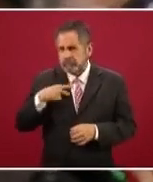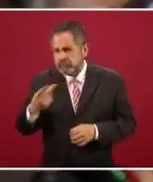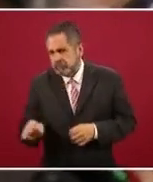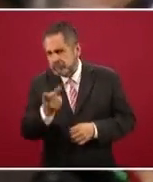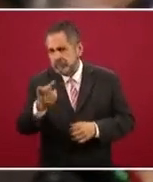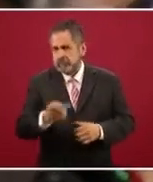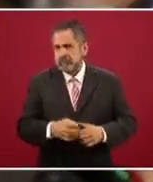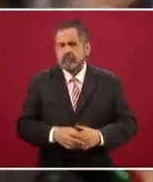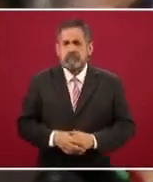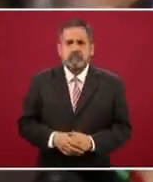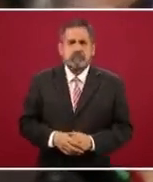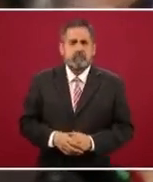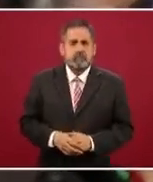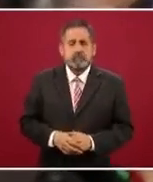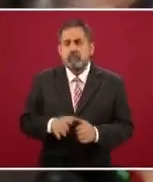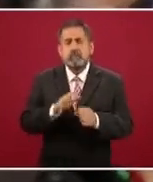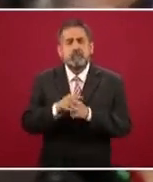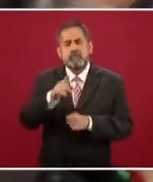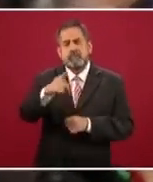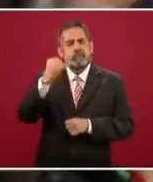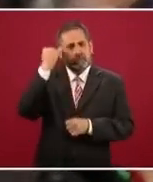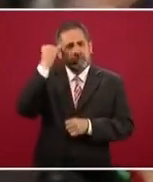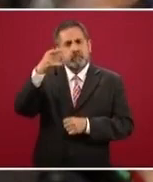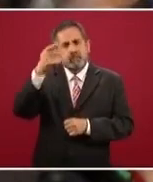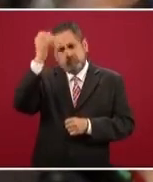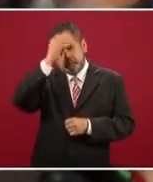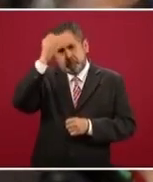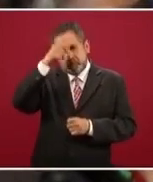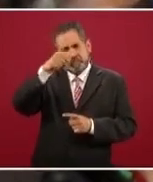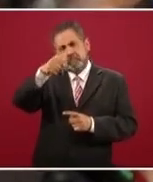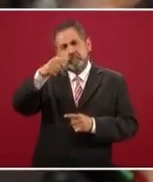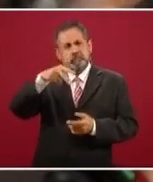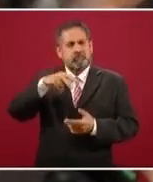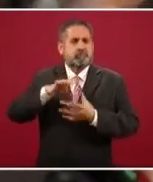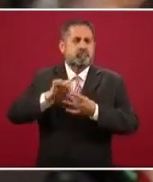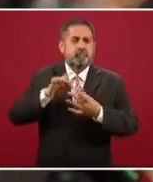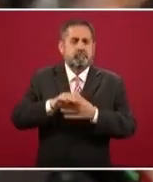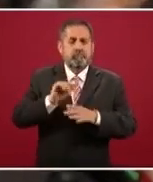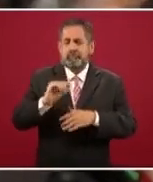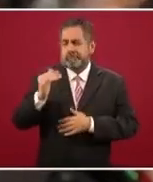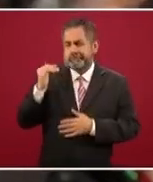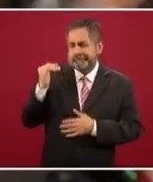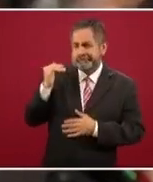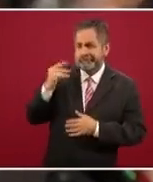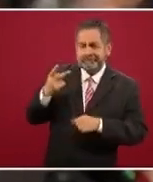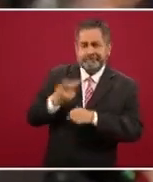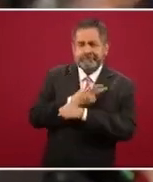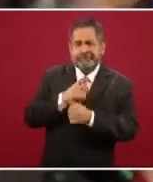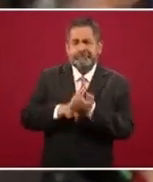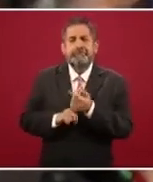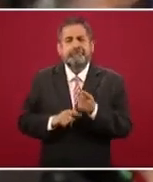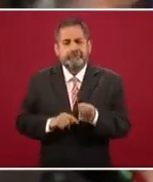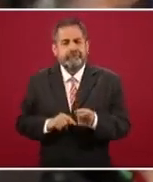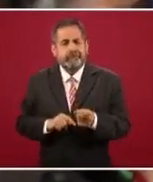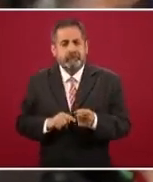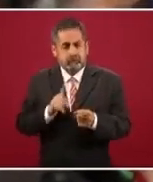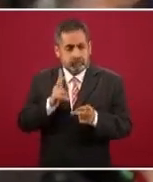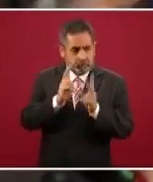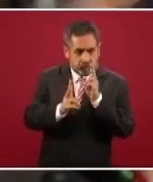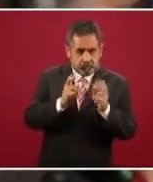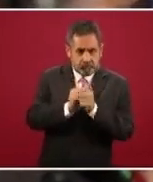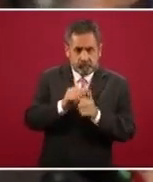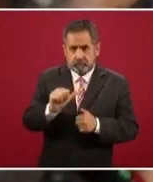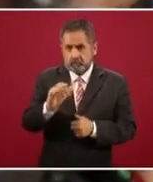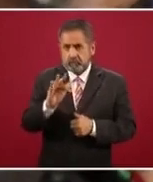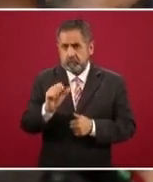preguntas. ¿Cuál es su postura y qué opinión tiene al respecto? En las últimas horas ha hablado con Alfonso